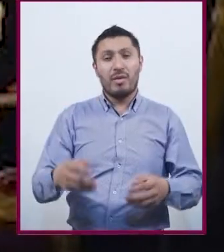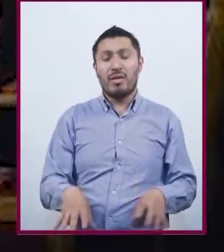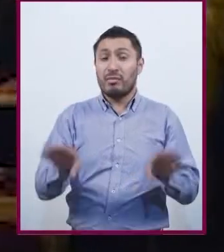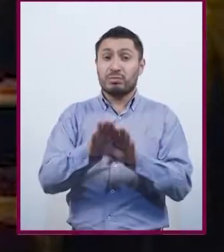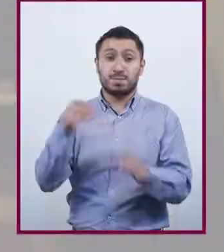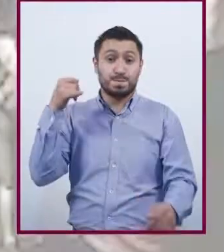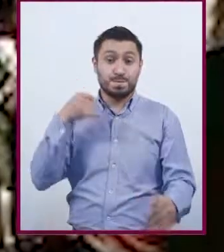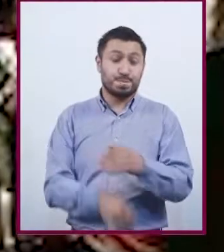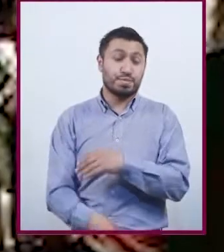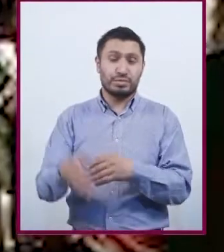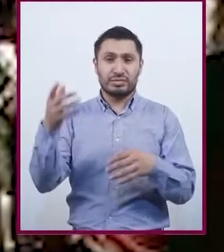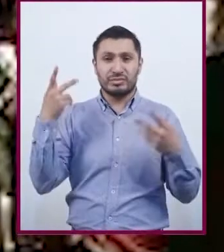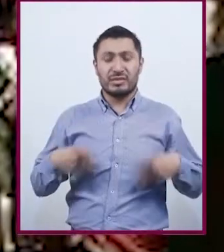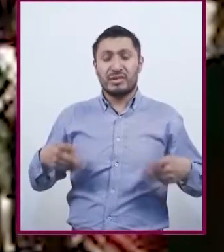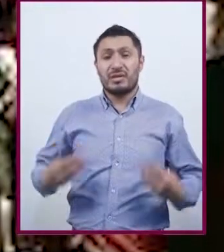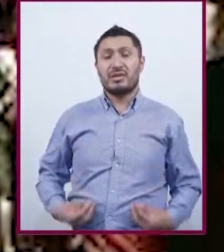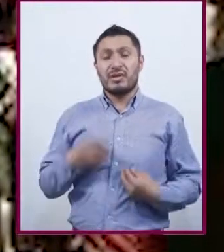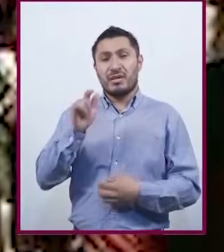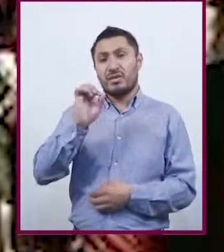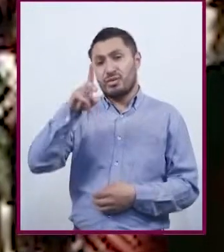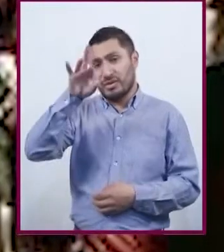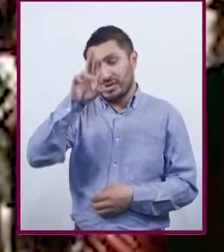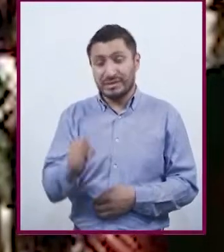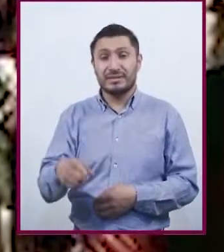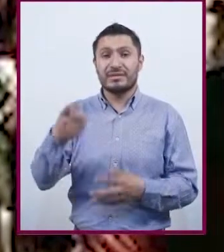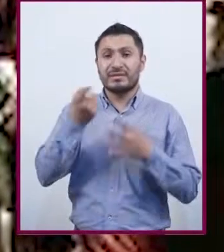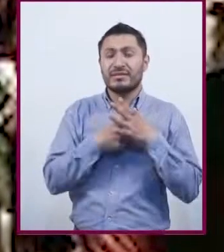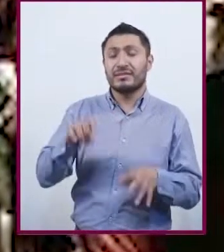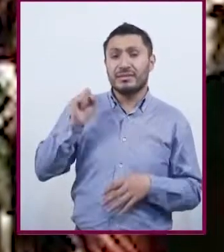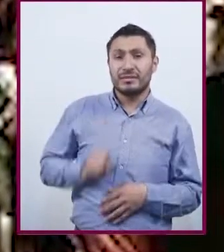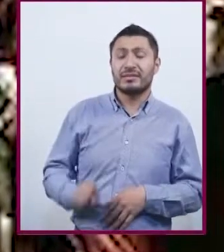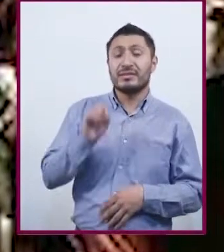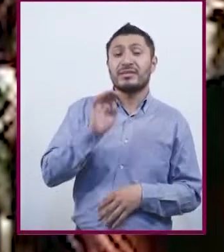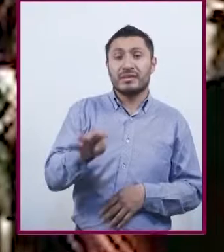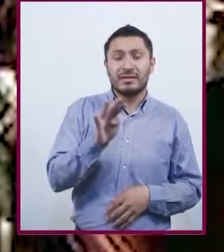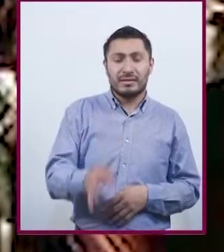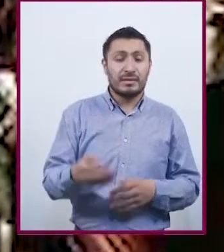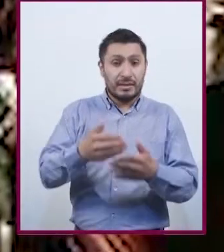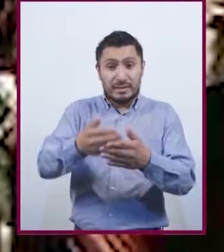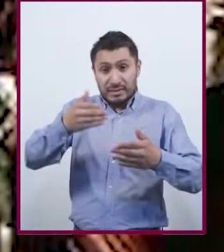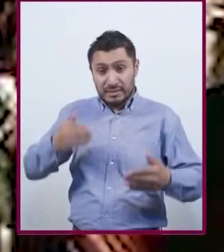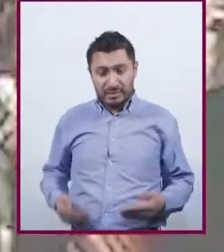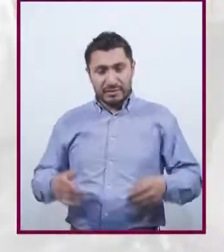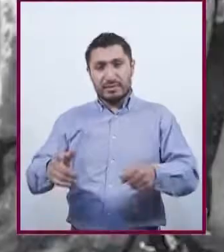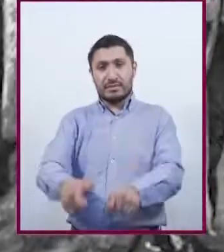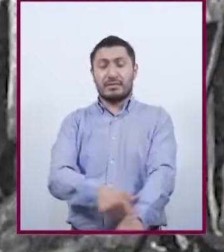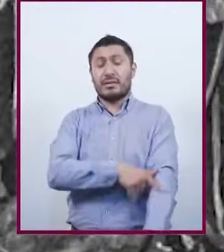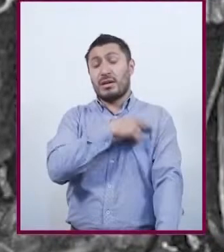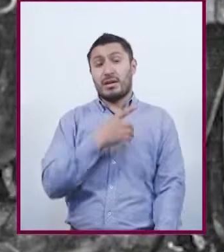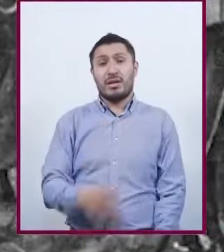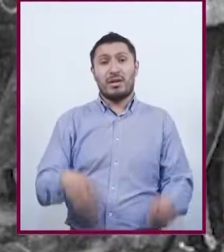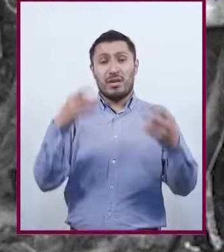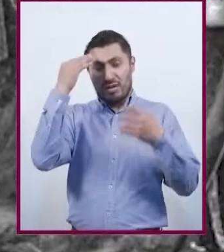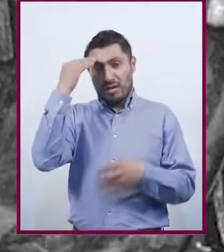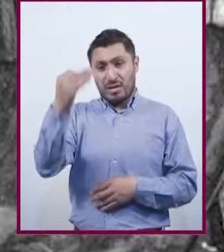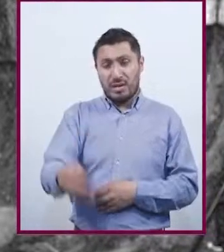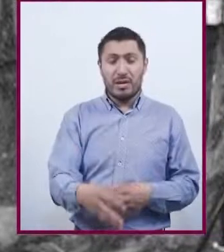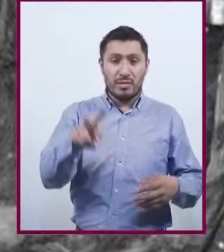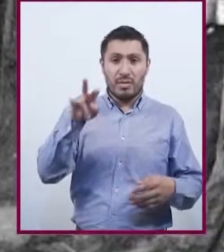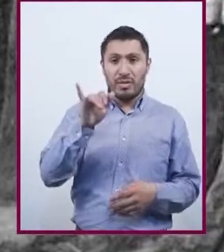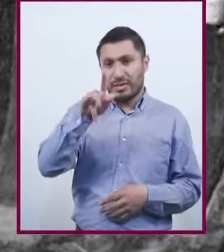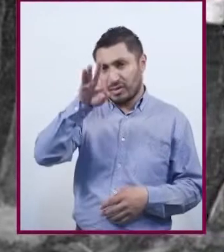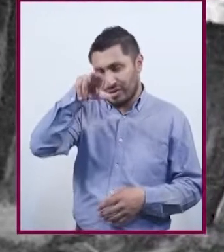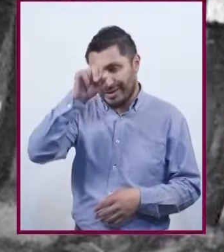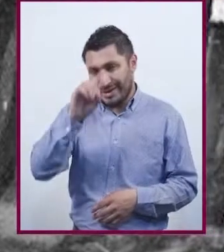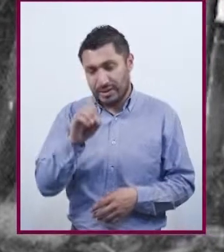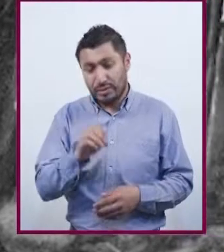que marcó hondamente a los habitantes de Londres a principios del siglo XIX, justo antes del largo y puritano